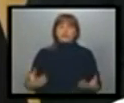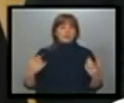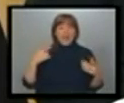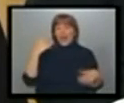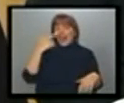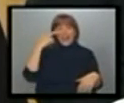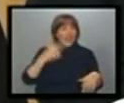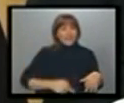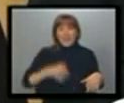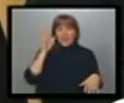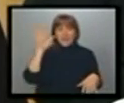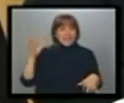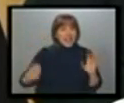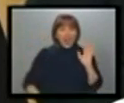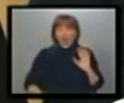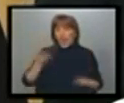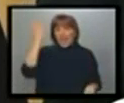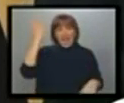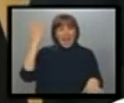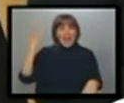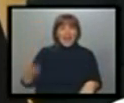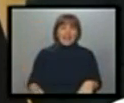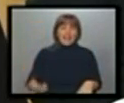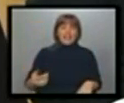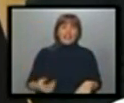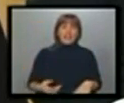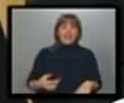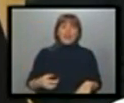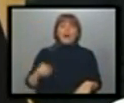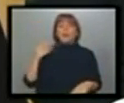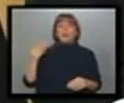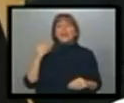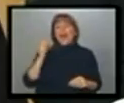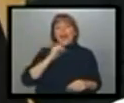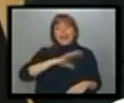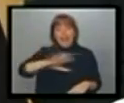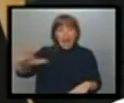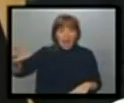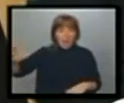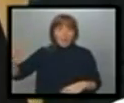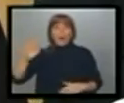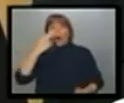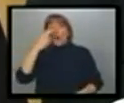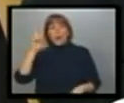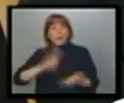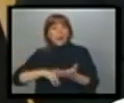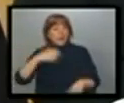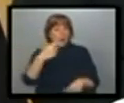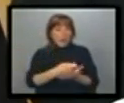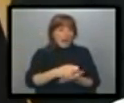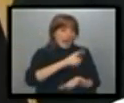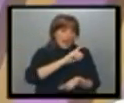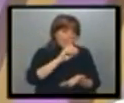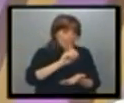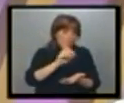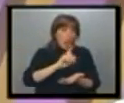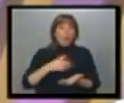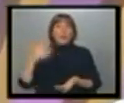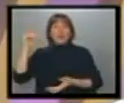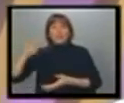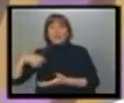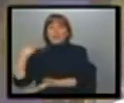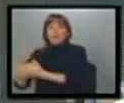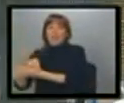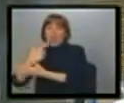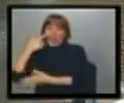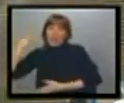te comentaba al principio, el título era: lo que ganó en retenciones, el campo lo pierde con la suba de combustibles. Gracias, Marcelo. Sigue Romina,